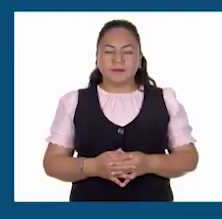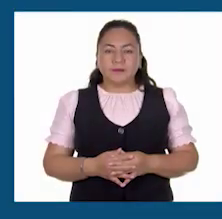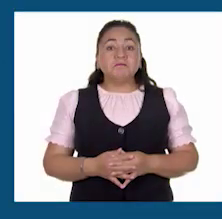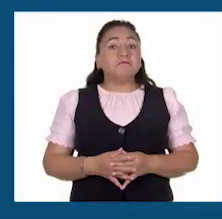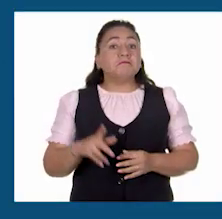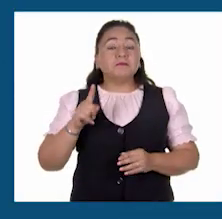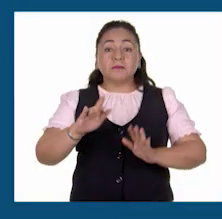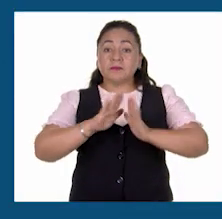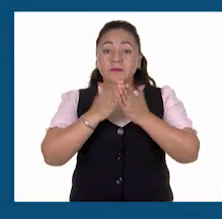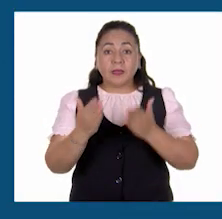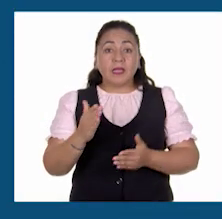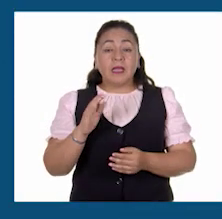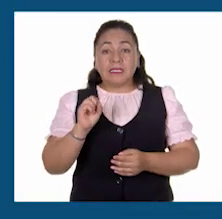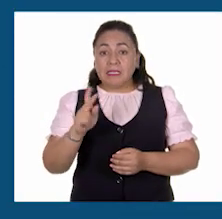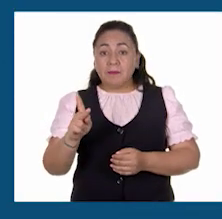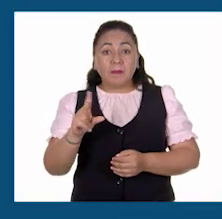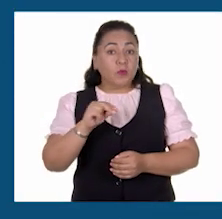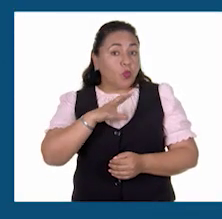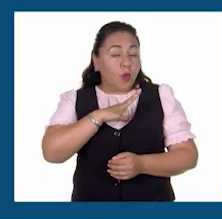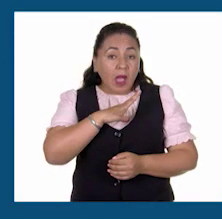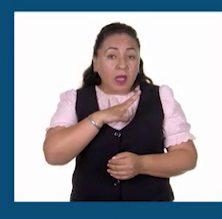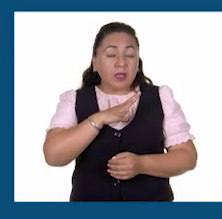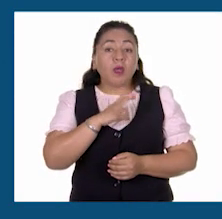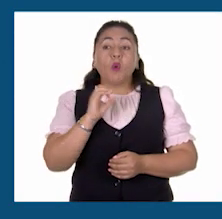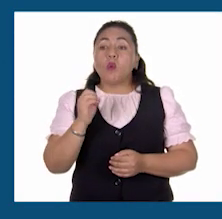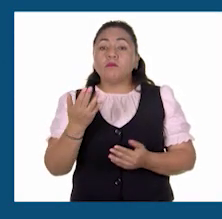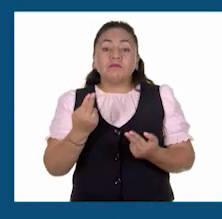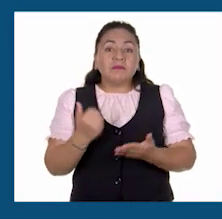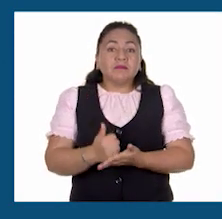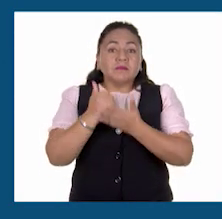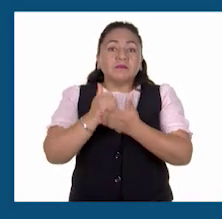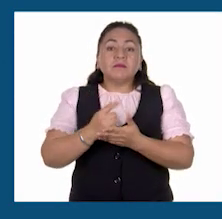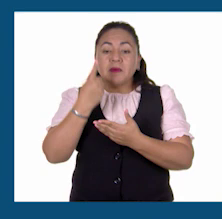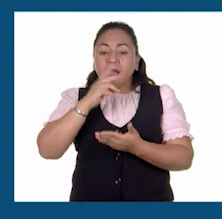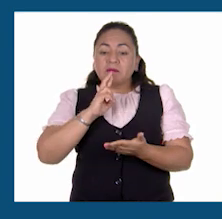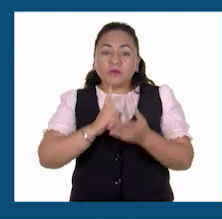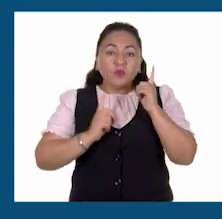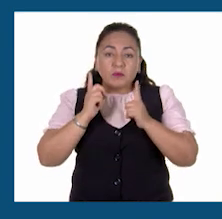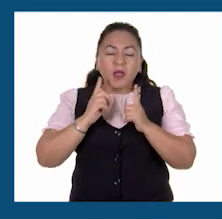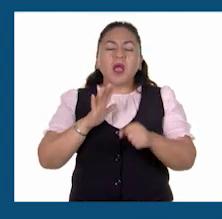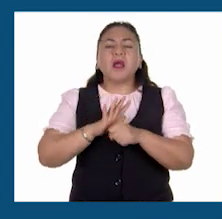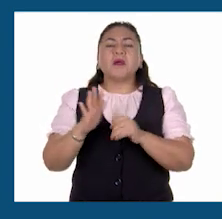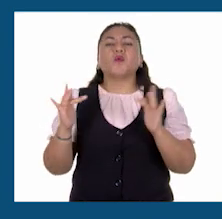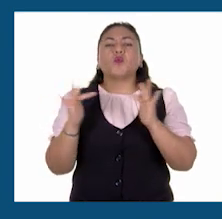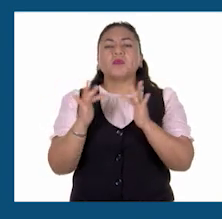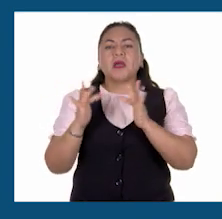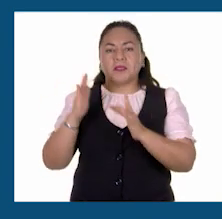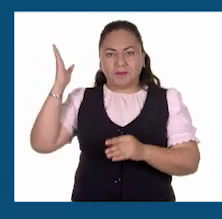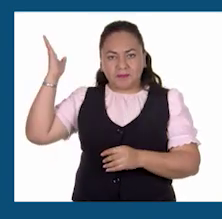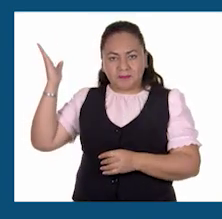Si no tienes el libro de texto o necesitas ayuda para responder las preguntas, contáctanos.